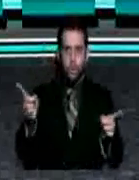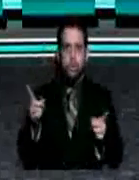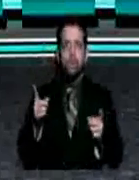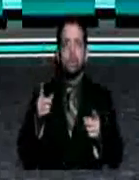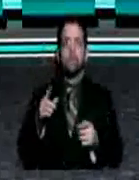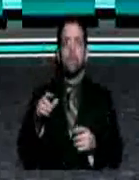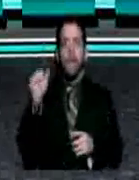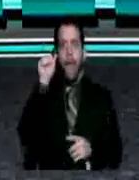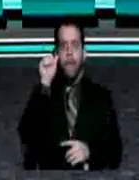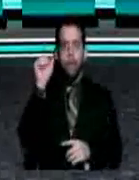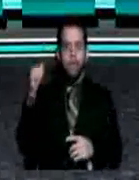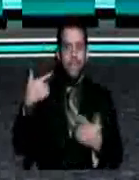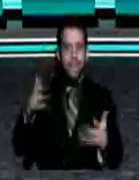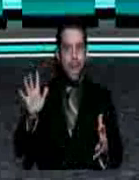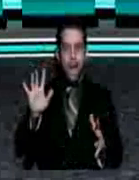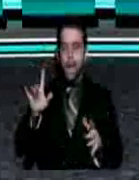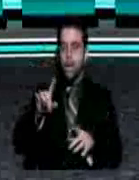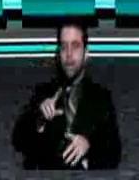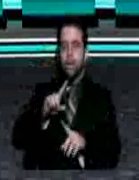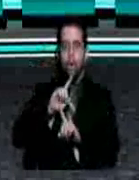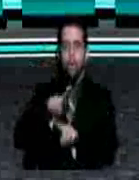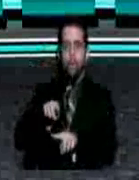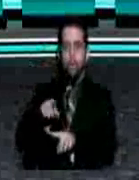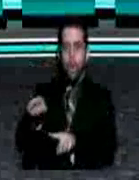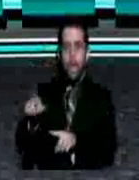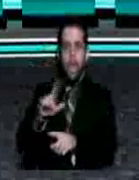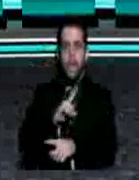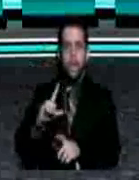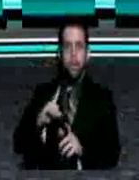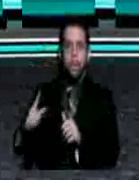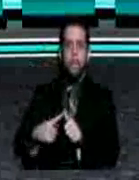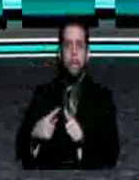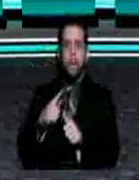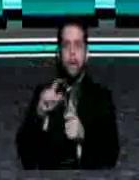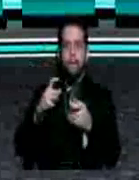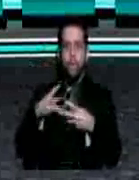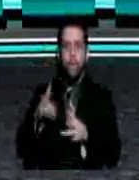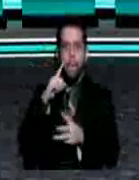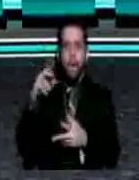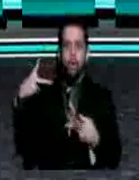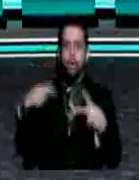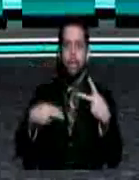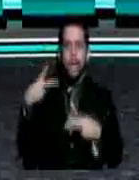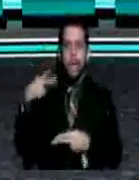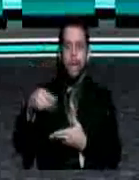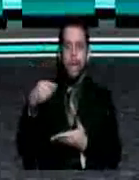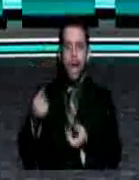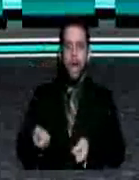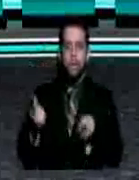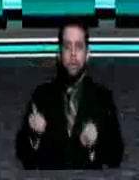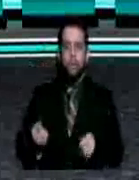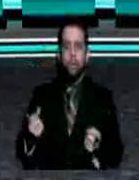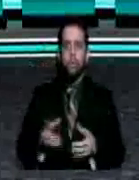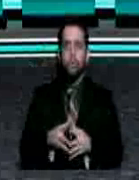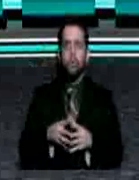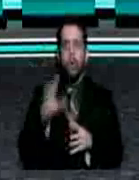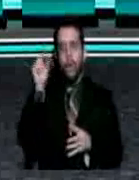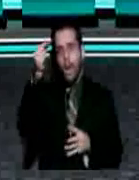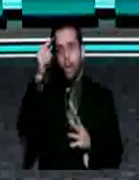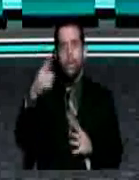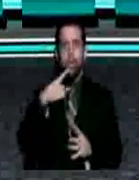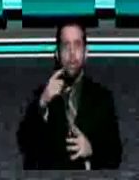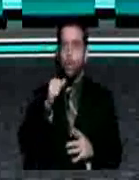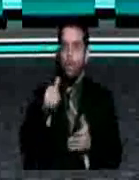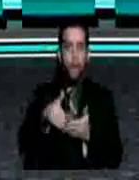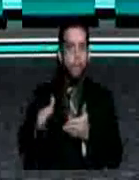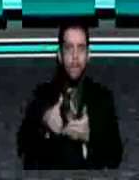Padilla, quien ya envió a la legislatura su primera medida para recortar gastos. El gobernador mantuvo su postura de no materializar despidos